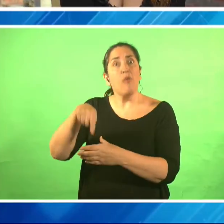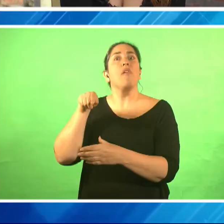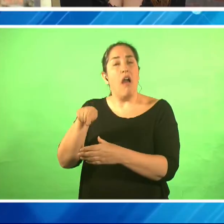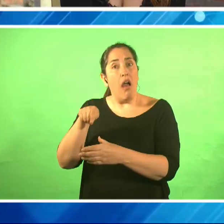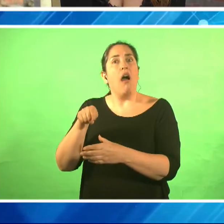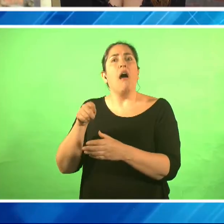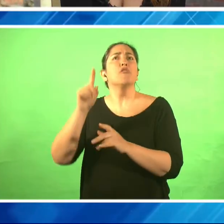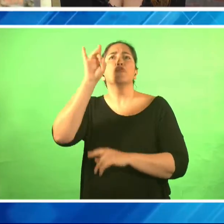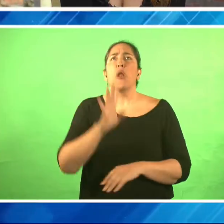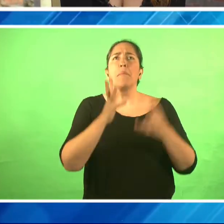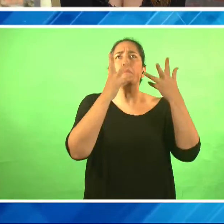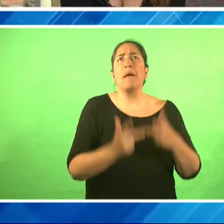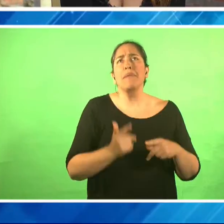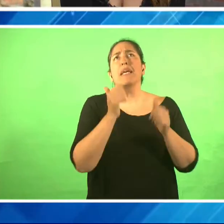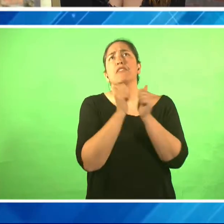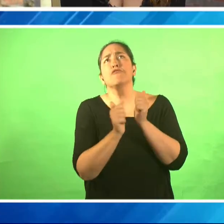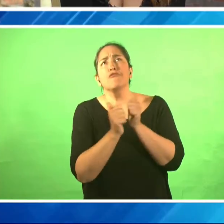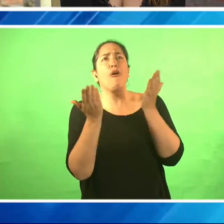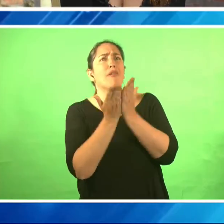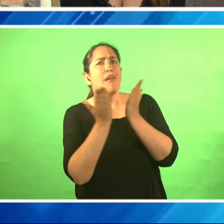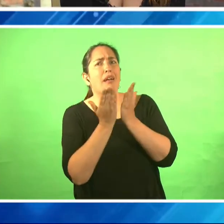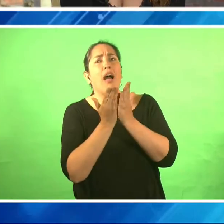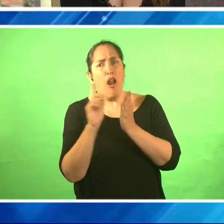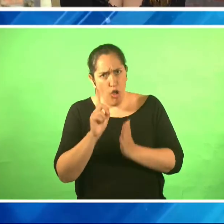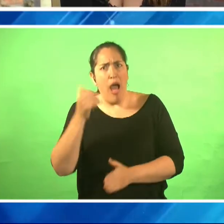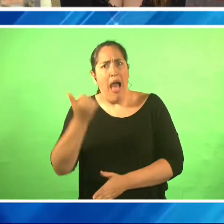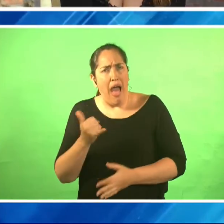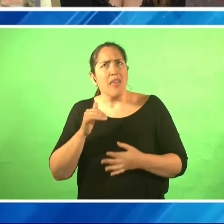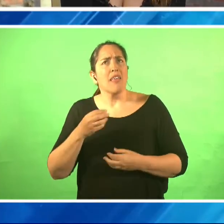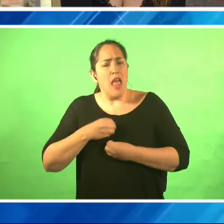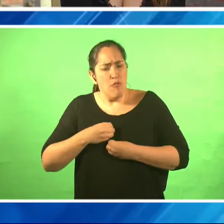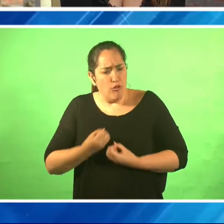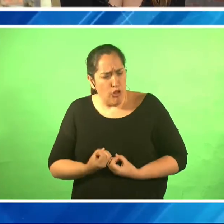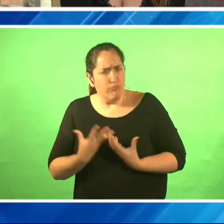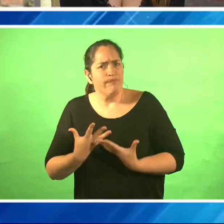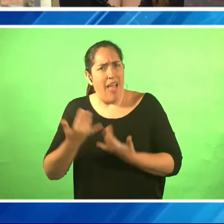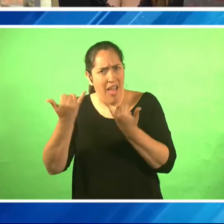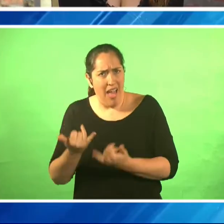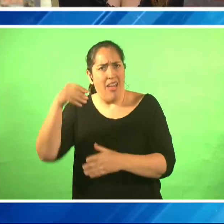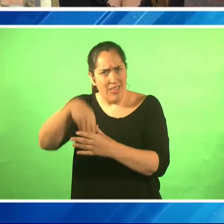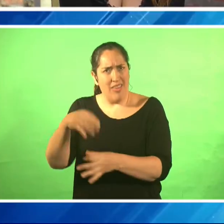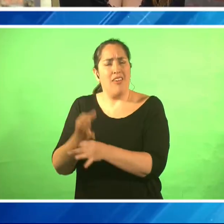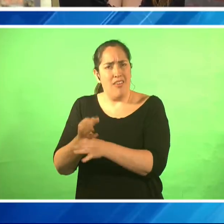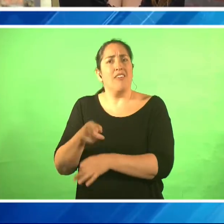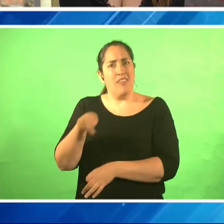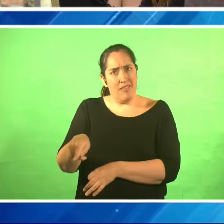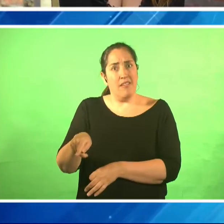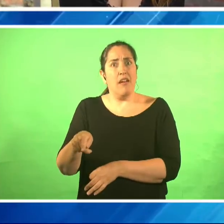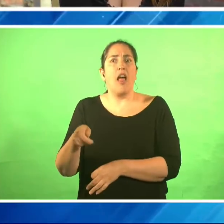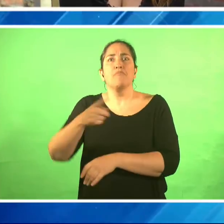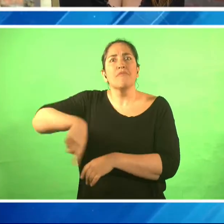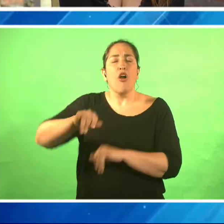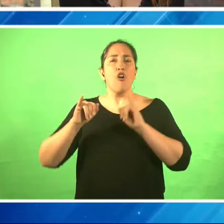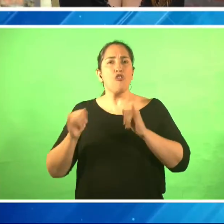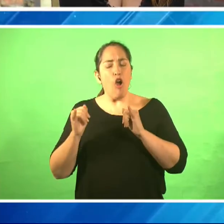de matemática e historia en esos lugares, o lugares donde las emociones siempre están a muy flor de piel, y más en nuestros jóvenes